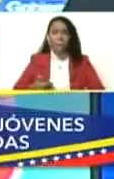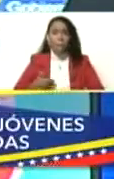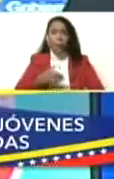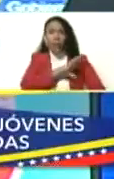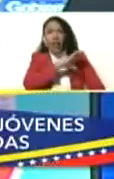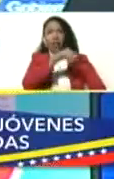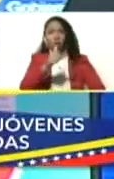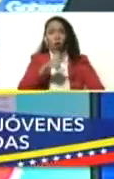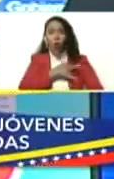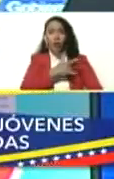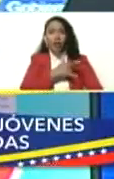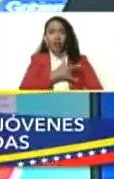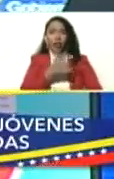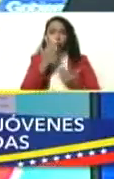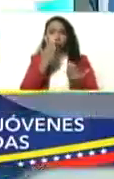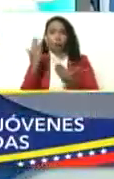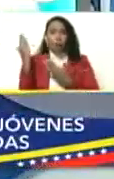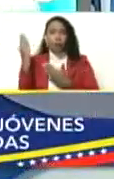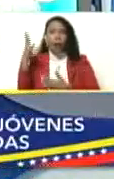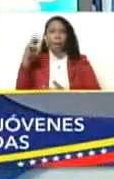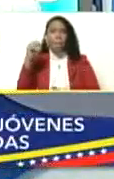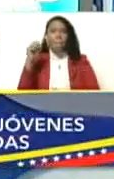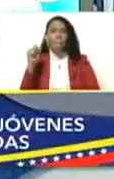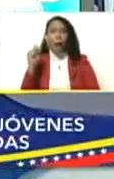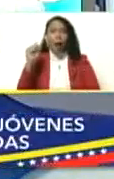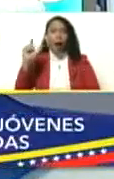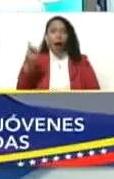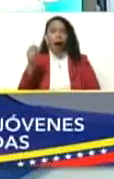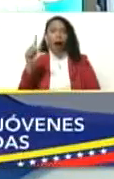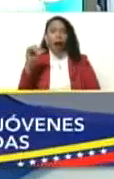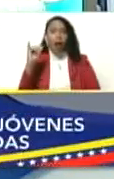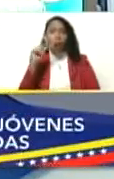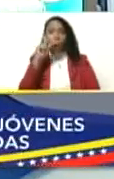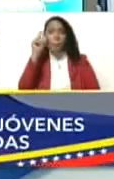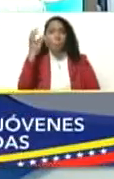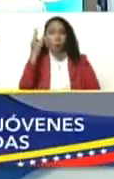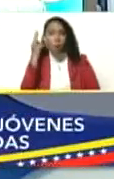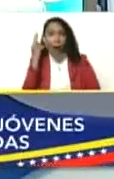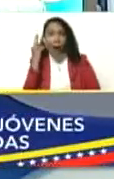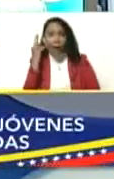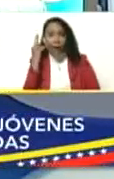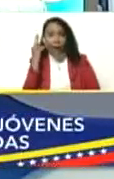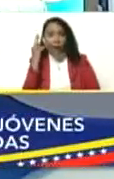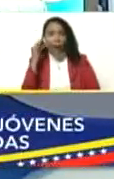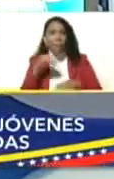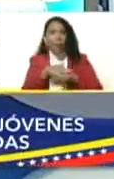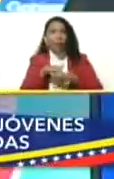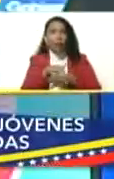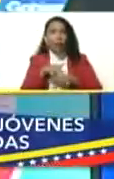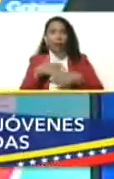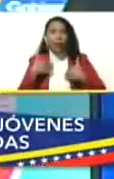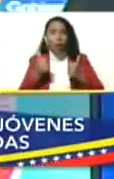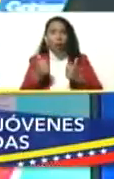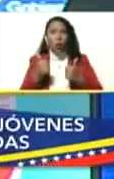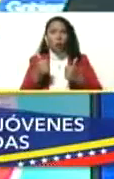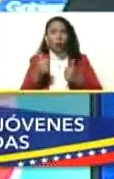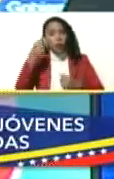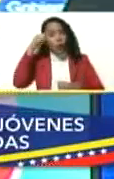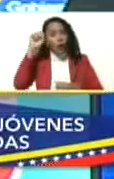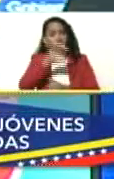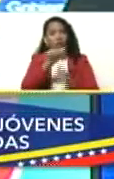rectorísimo. Magaly Gutiérrez, ministra. Mayor General Ricardo Nicodemo Ramos, viceministro